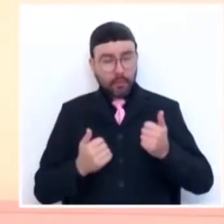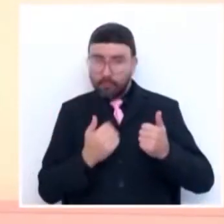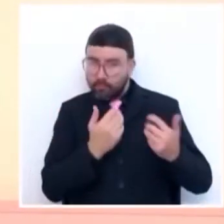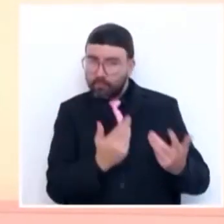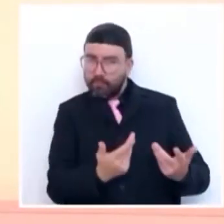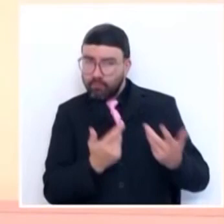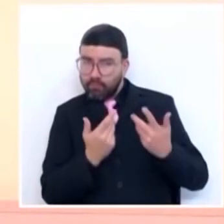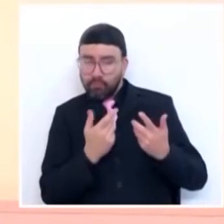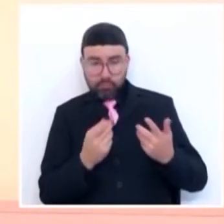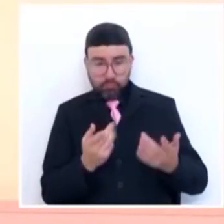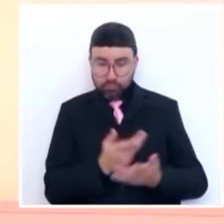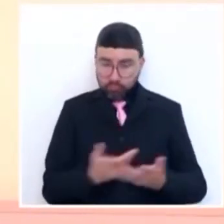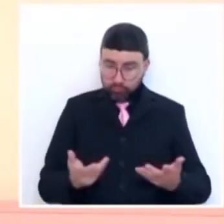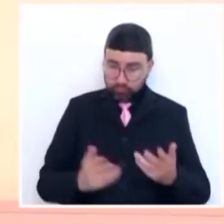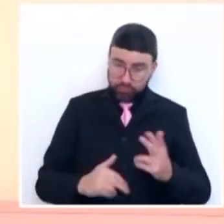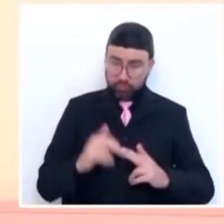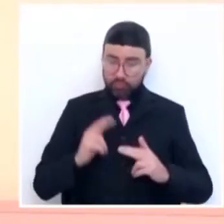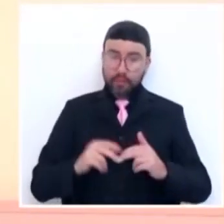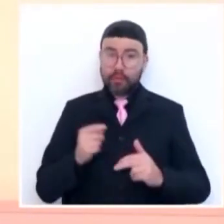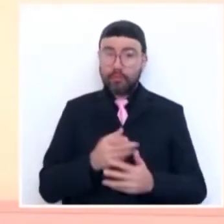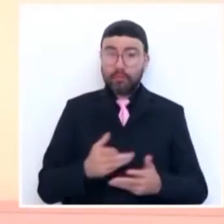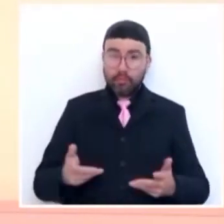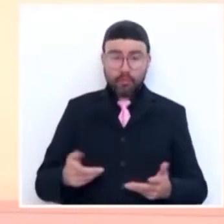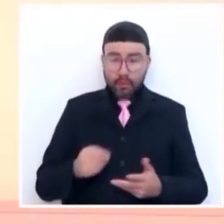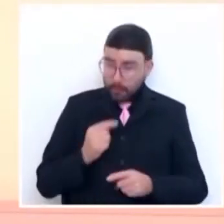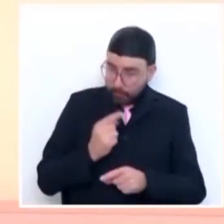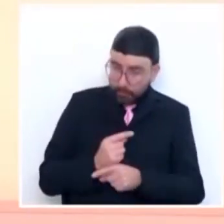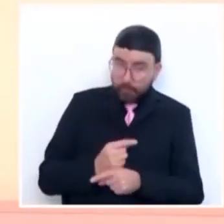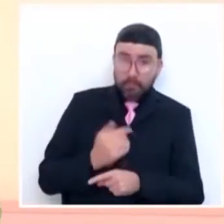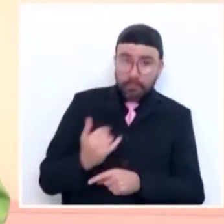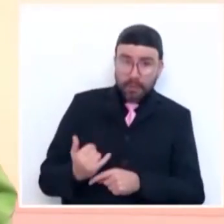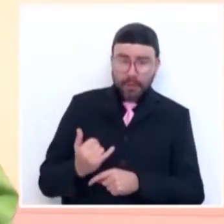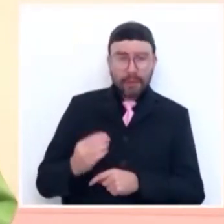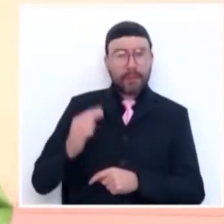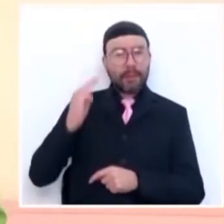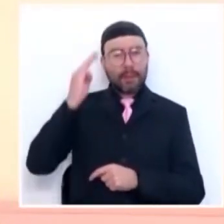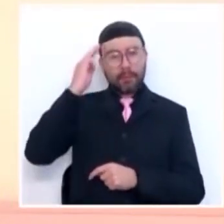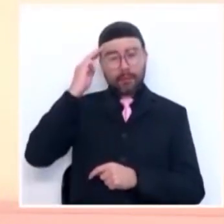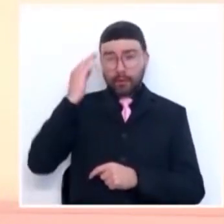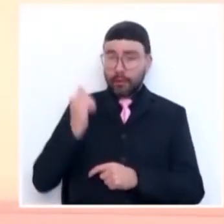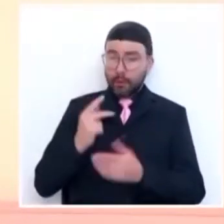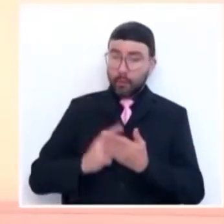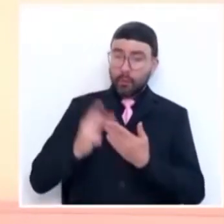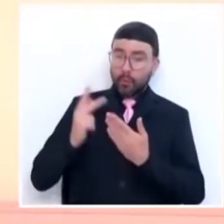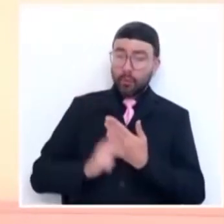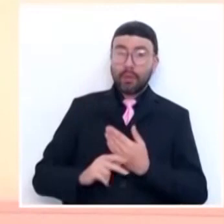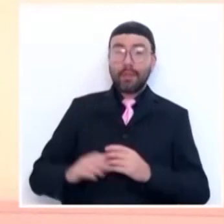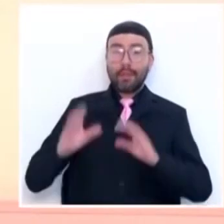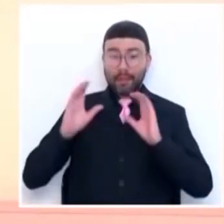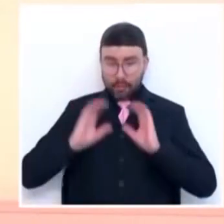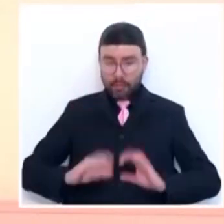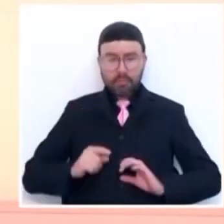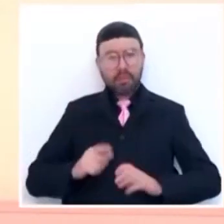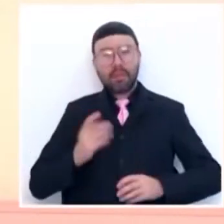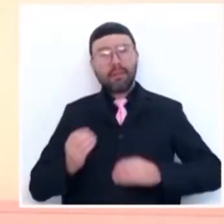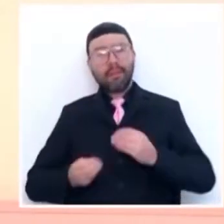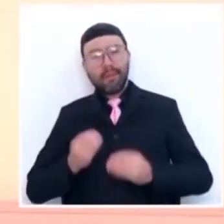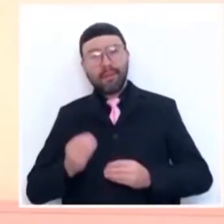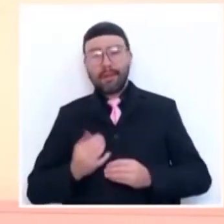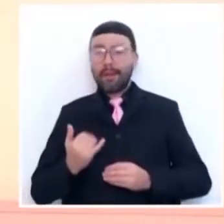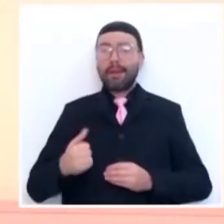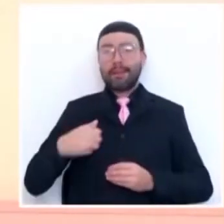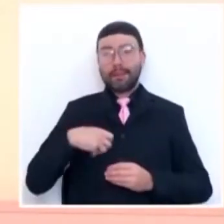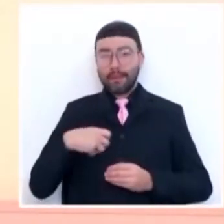palabras que construyen, sino que desde ahí ese bienestar mental se proyecta al cuerpo y hace que tengamos la